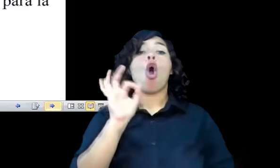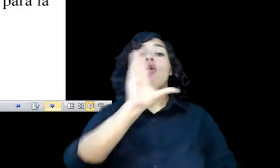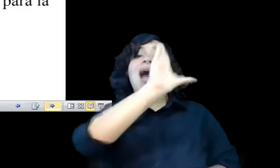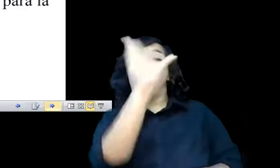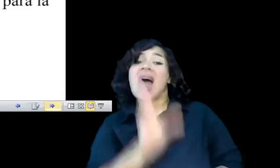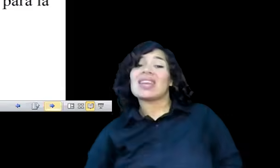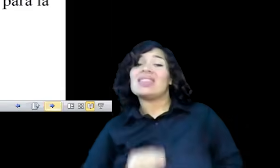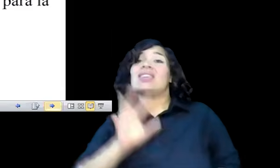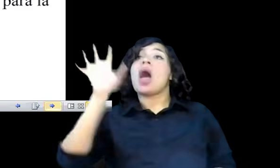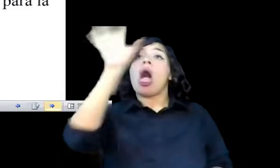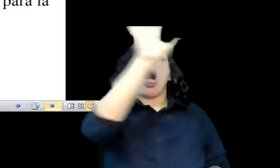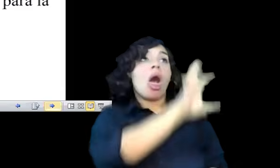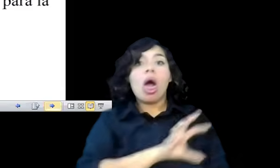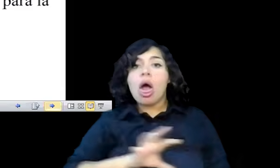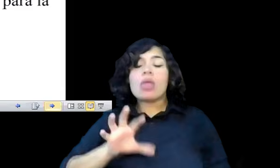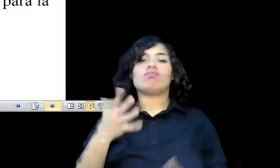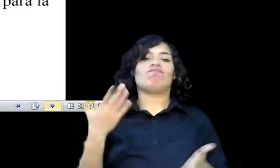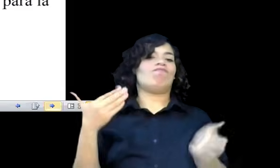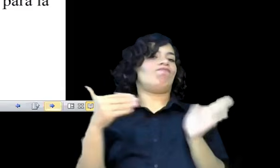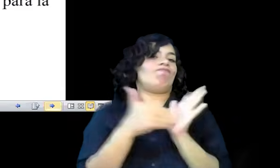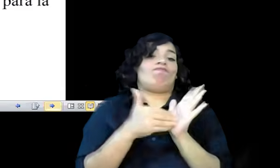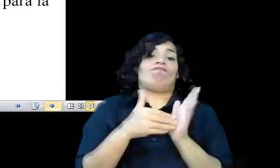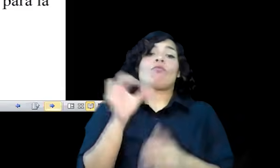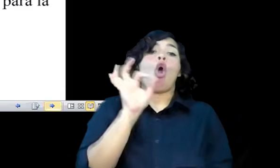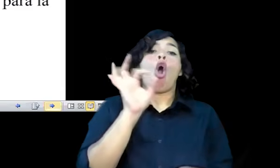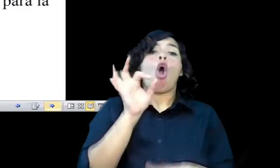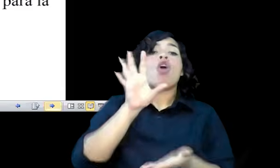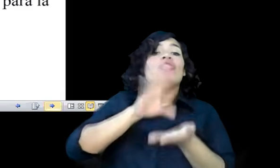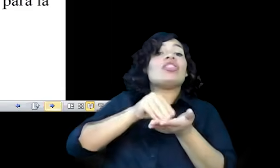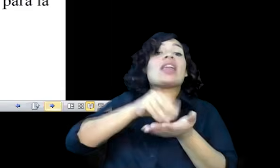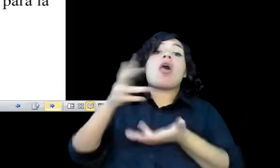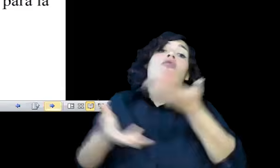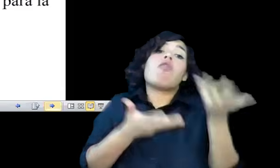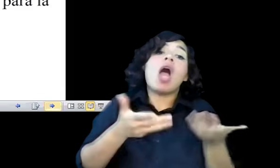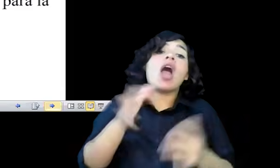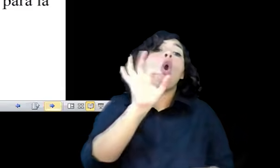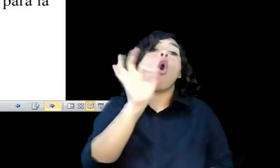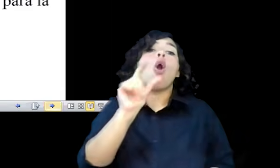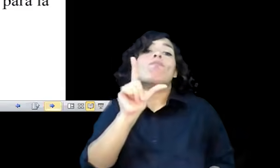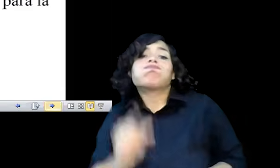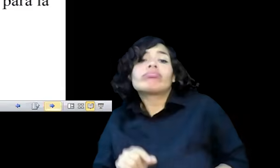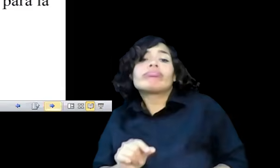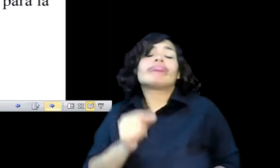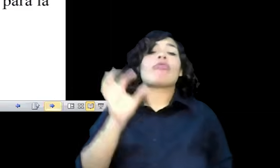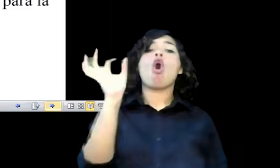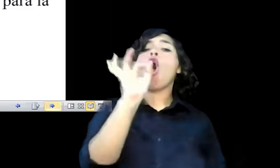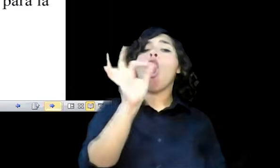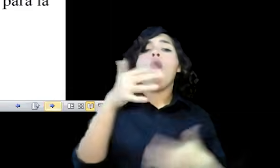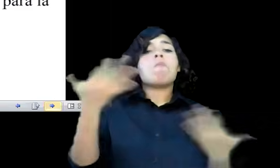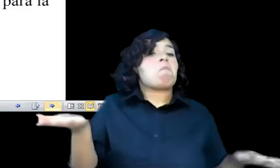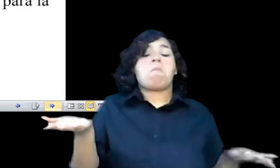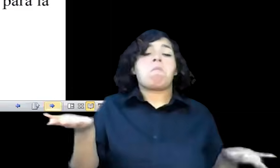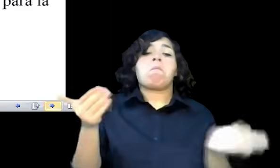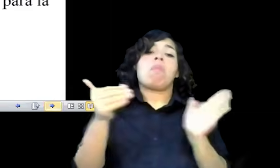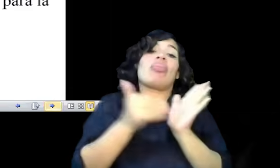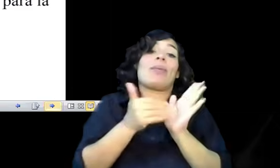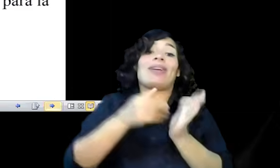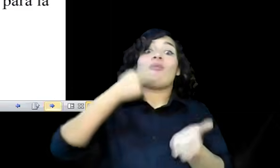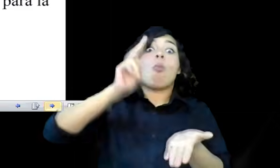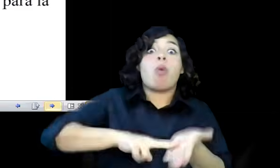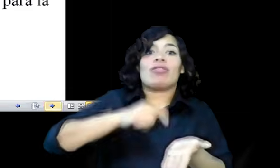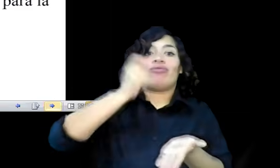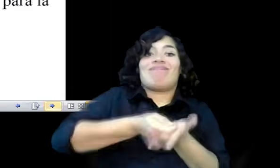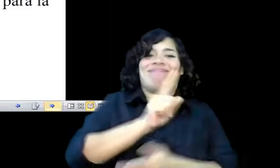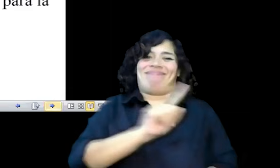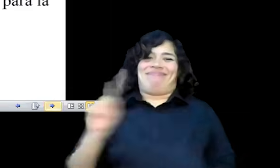evaluación. Si está situado en la Isla Grande de Tierra del Fuego, Antártida, Isla del Atlántico Sur, como vimos, va a estar